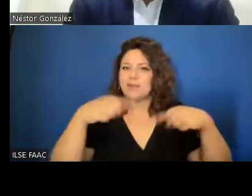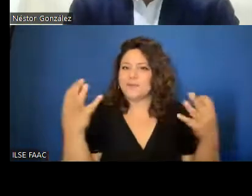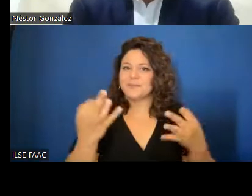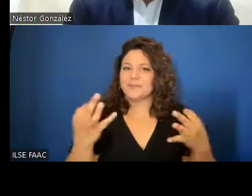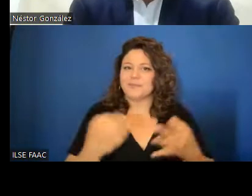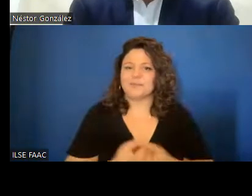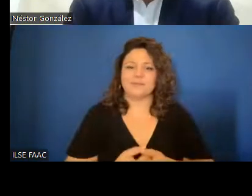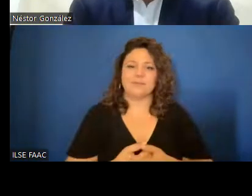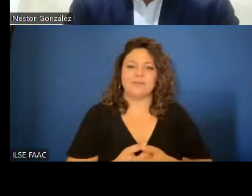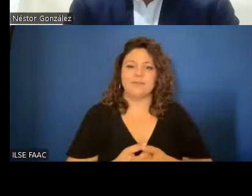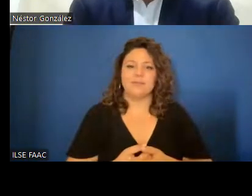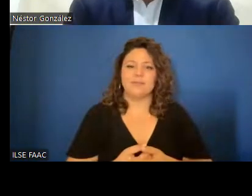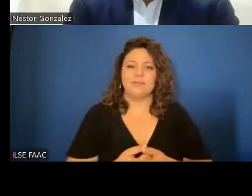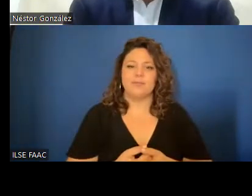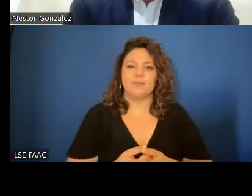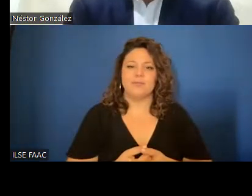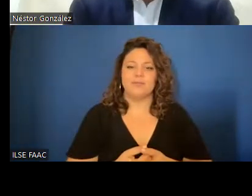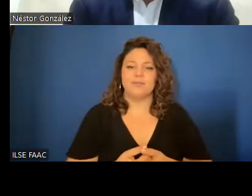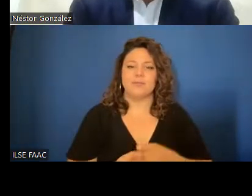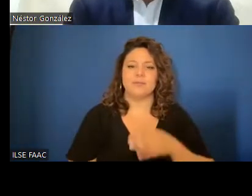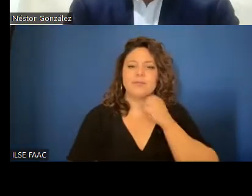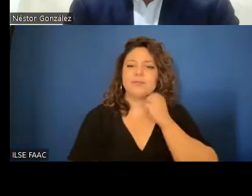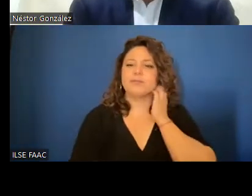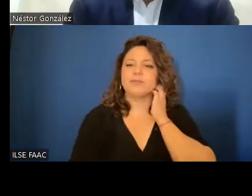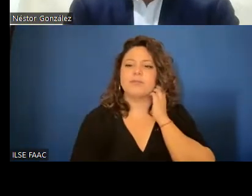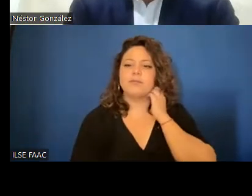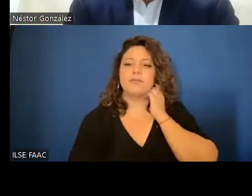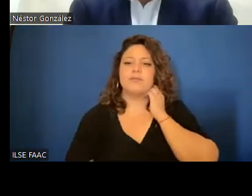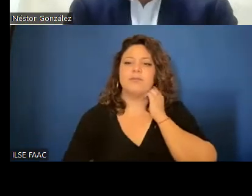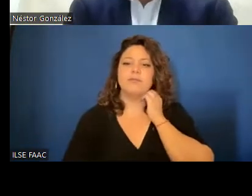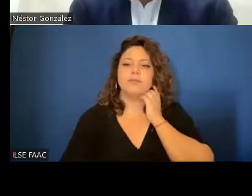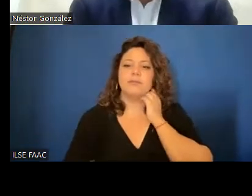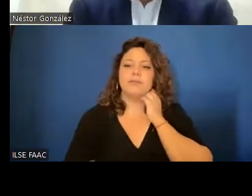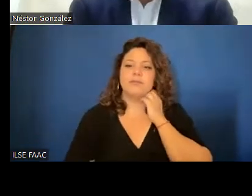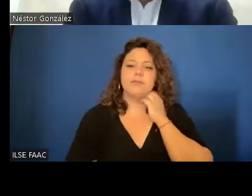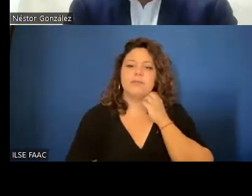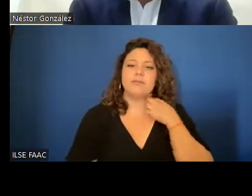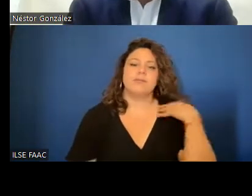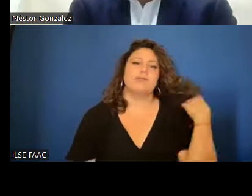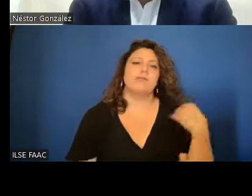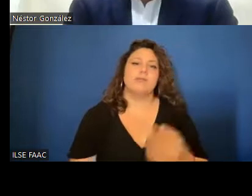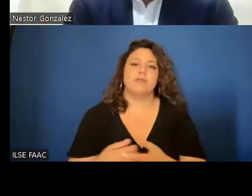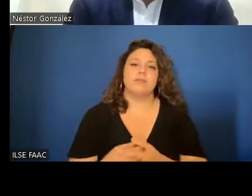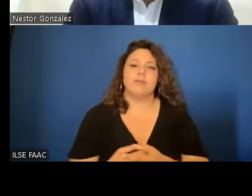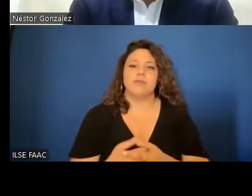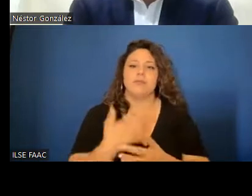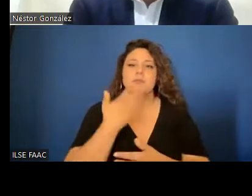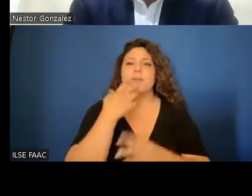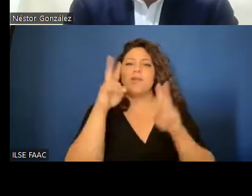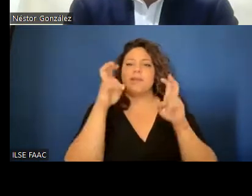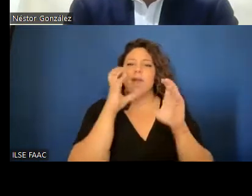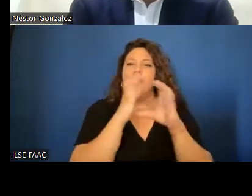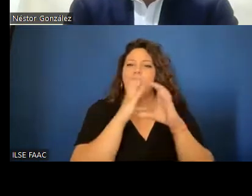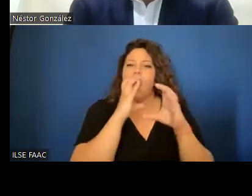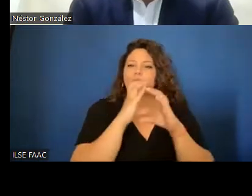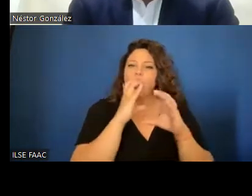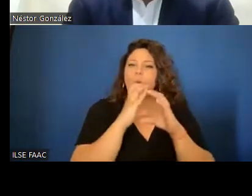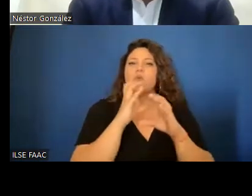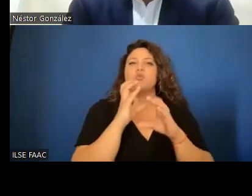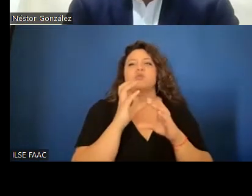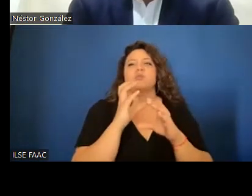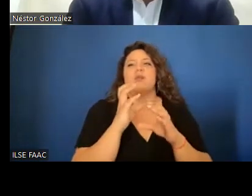o nos enfrentemos a un caso de discriminación no tenemos que estar mirando si las normas relativas a género, las normas relativas a discapacidad, sino